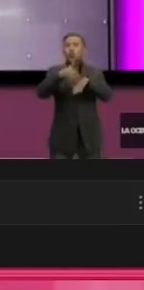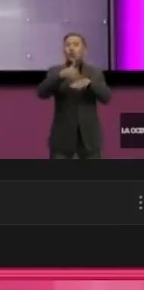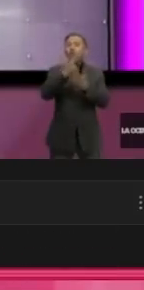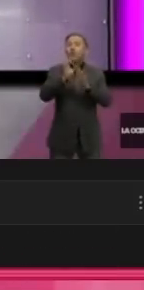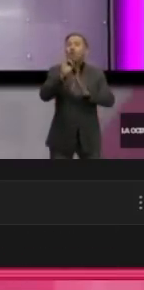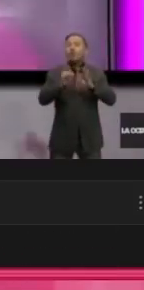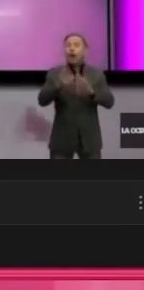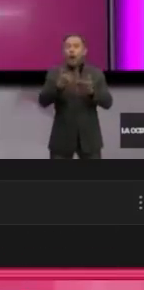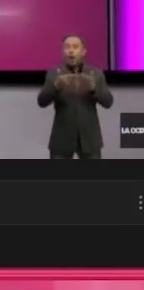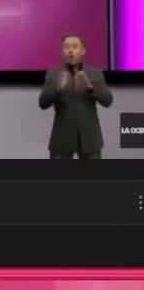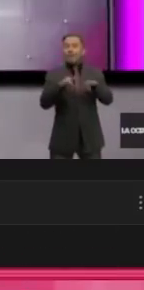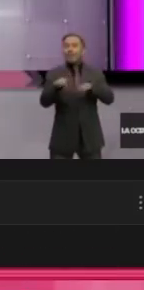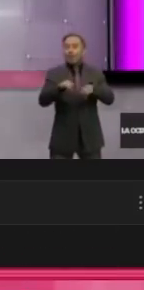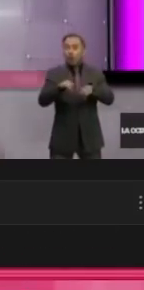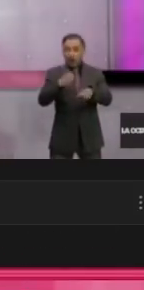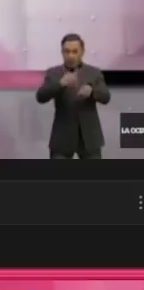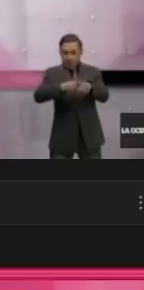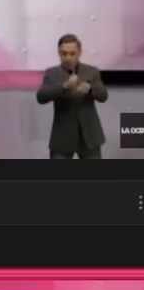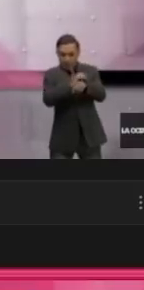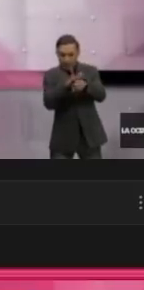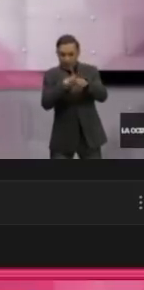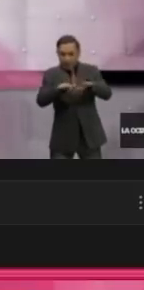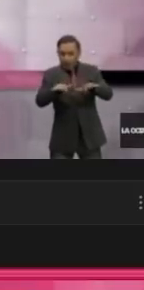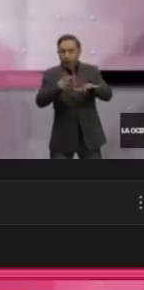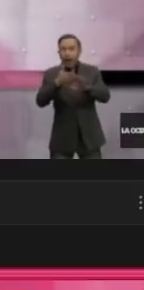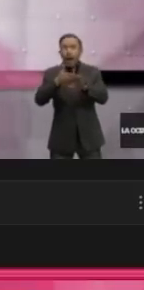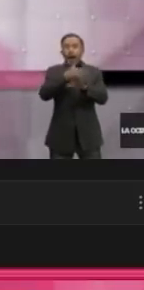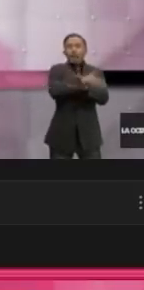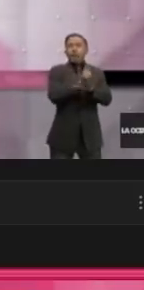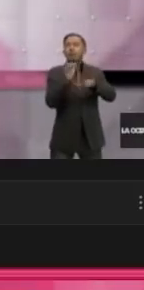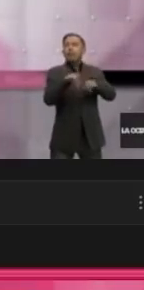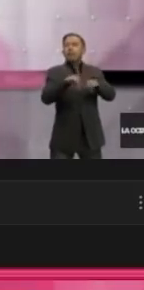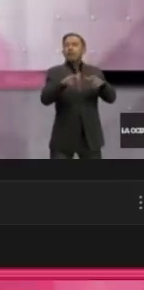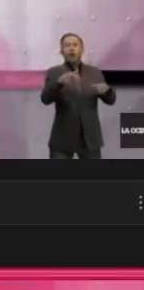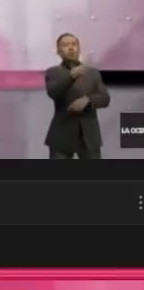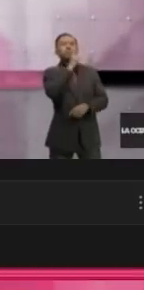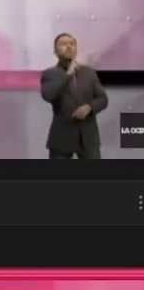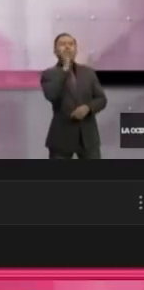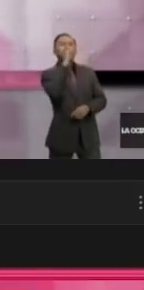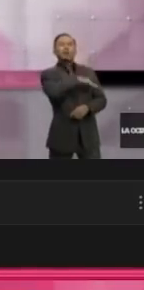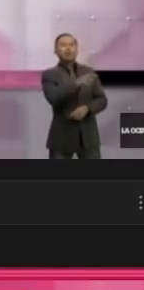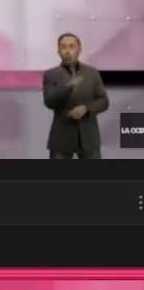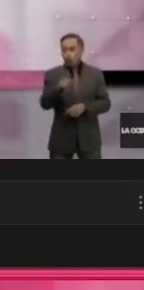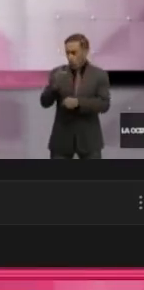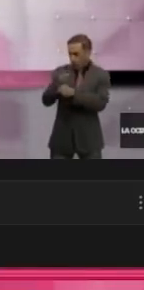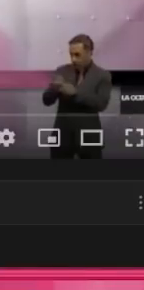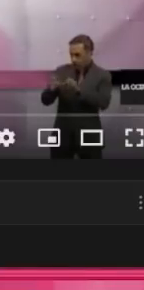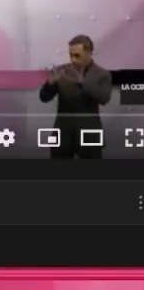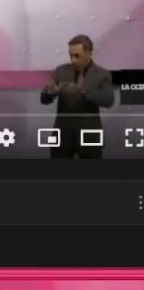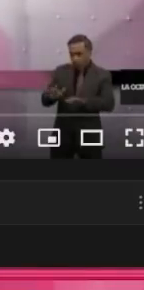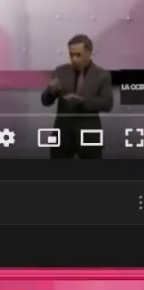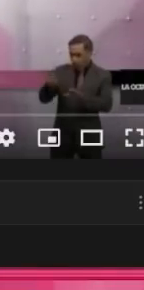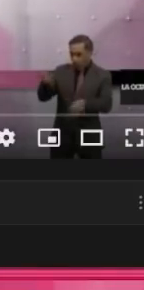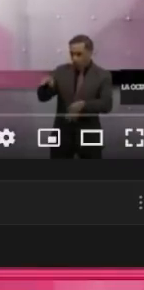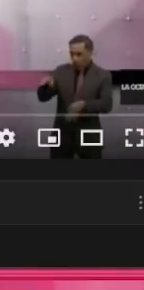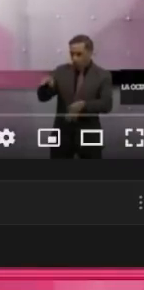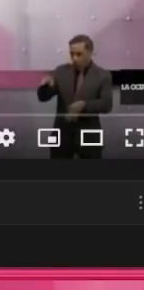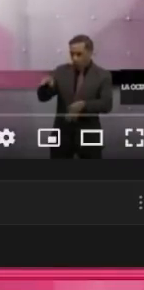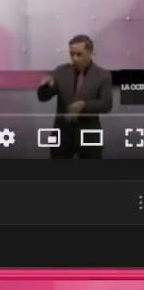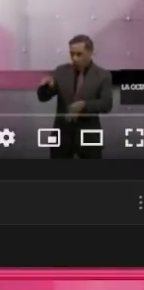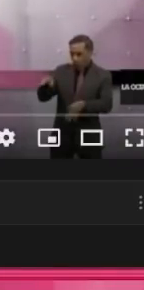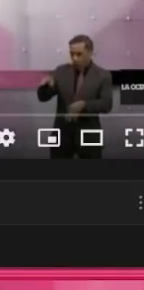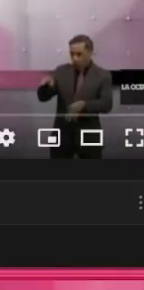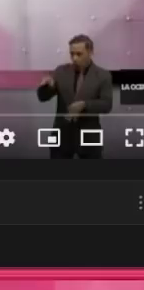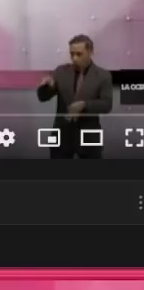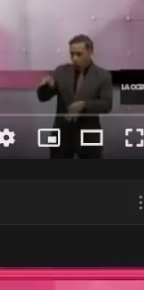es superior previo a la pandemia. Falso. Están los datos. No voy a sacar una hoja de Word como tú lo estás haciendo. Otro tema, la gasolina. Bueno, pues de